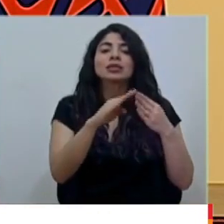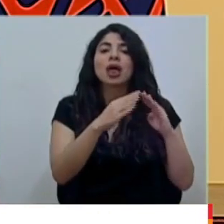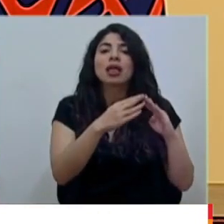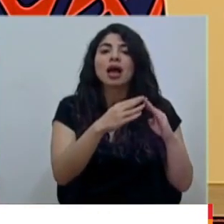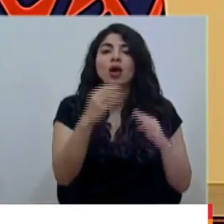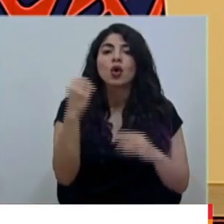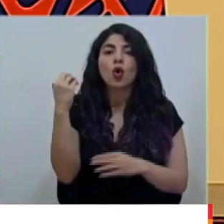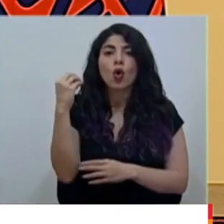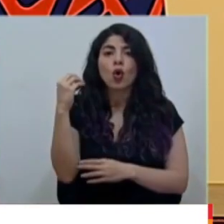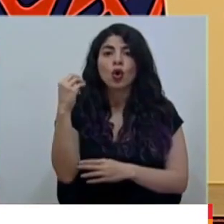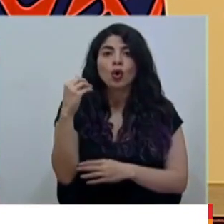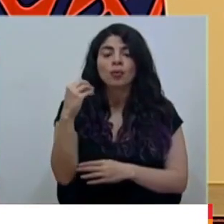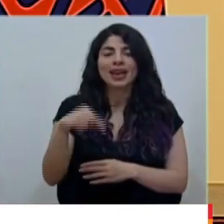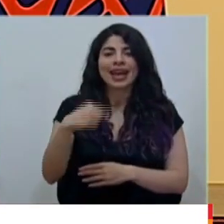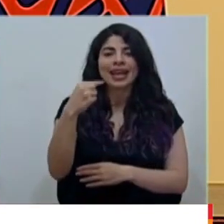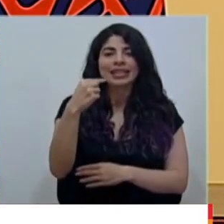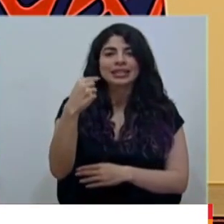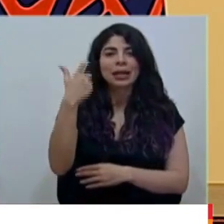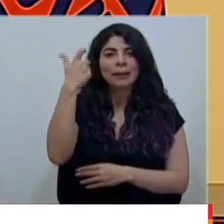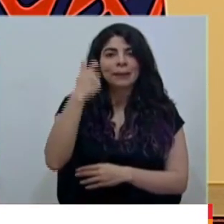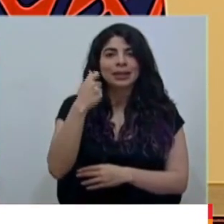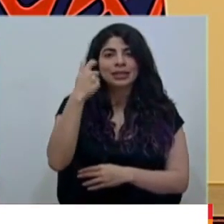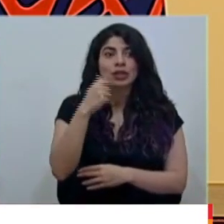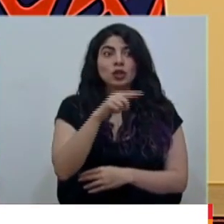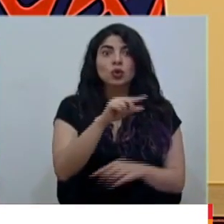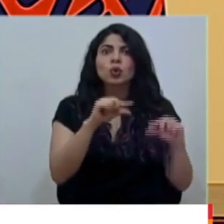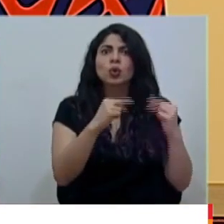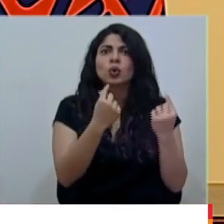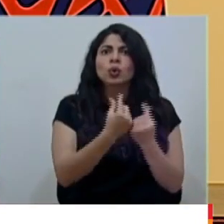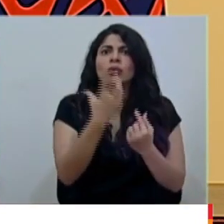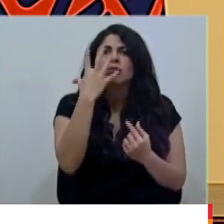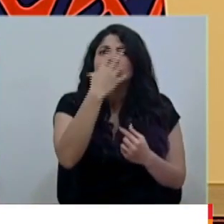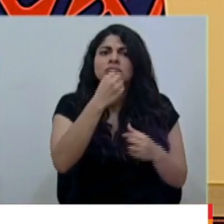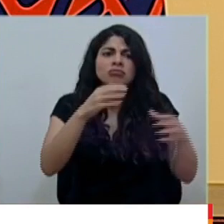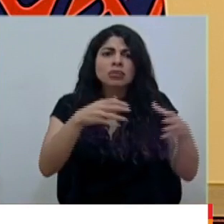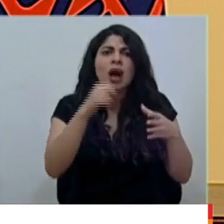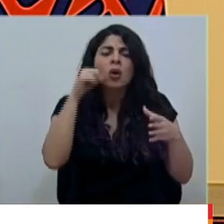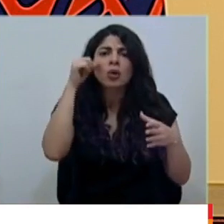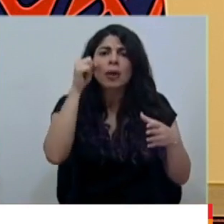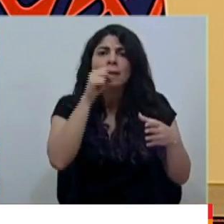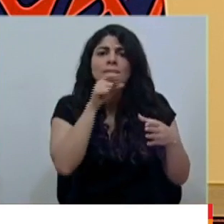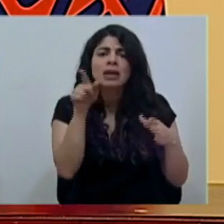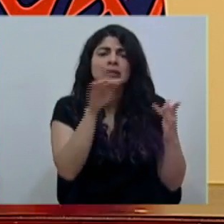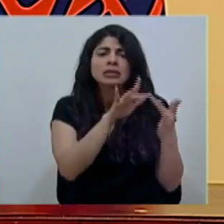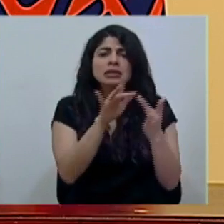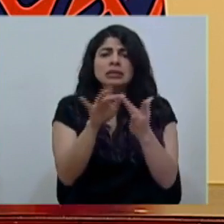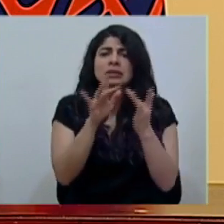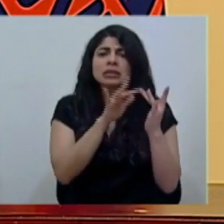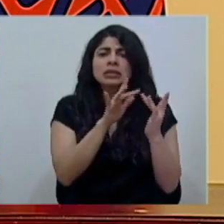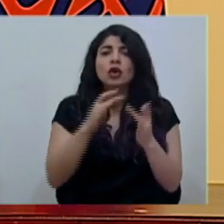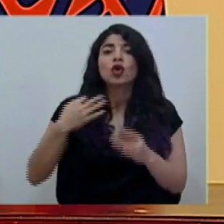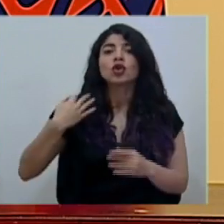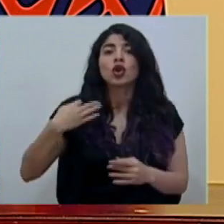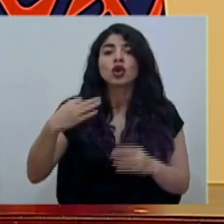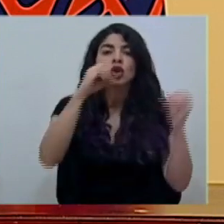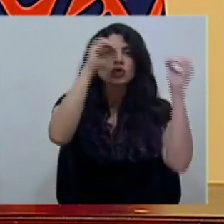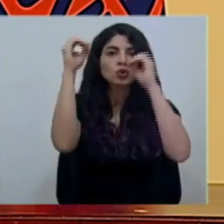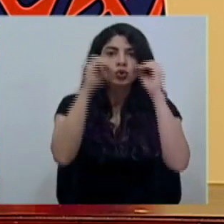Gerencia de Pensiones, que tienen un bellísimo grupo de adultos mayores con los que se contactan todos los días por Zoom,